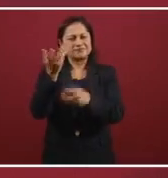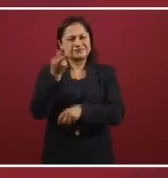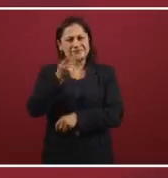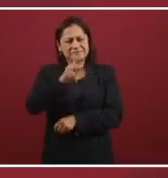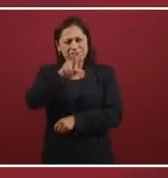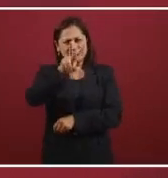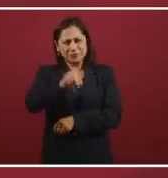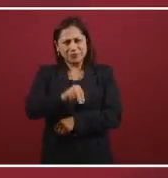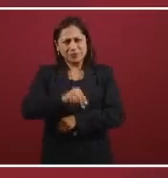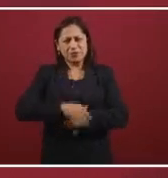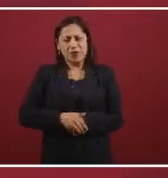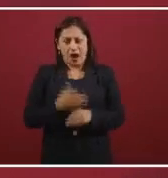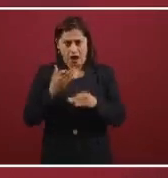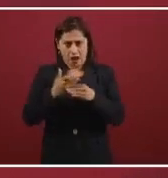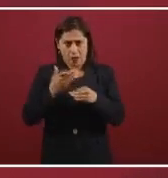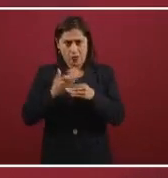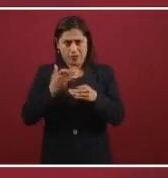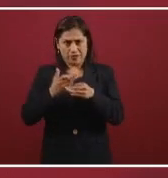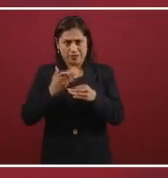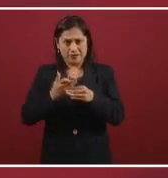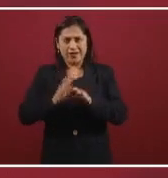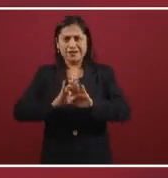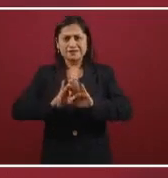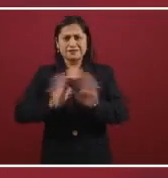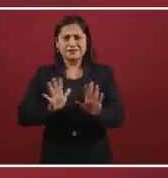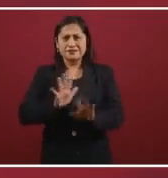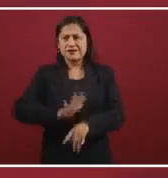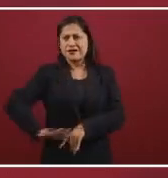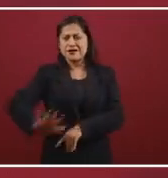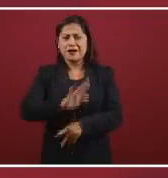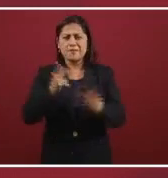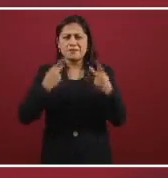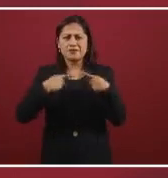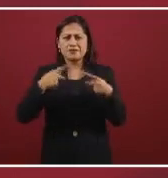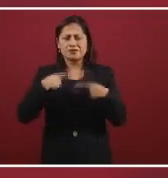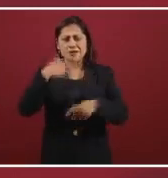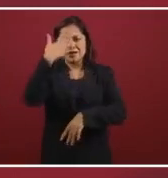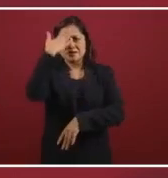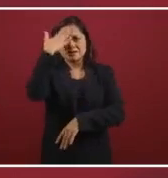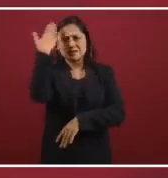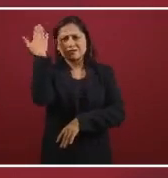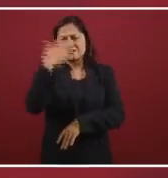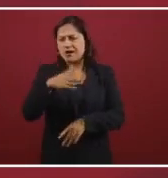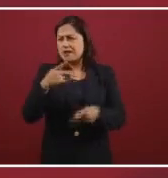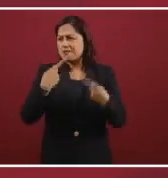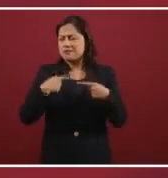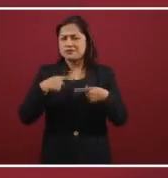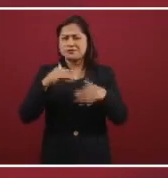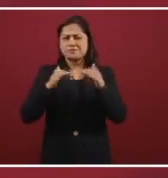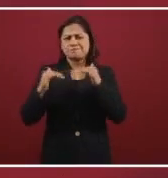estos tiempos que hay mucha madurez en los ciudadanos, en la gente,